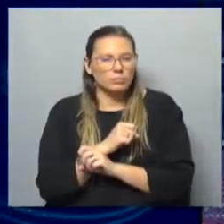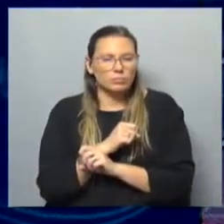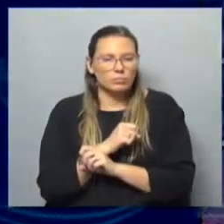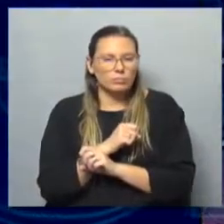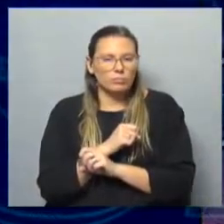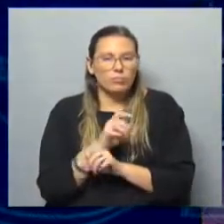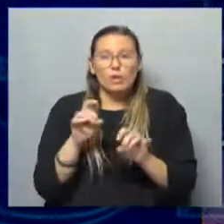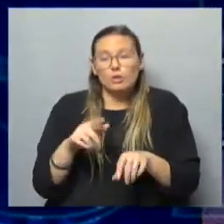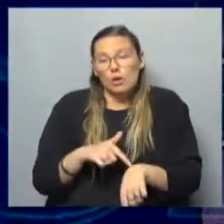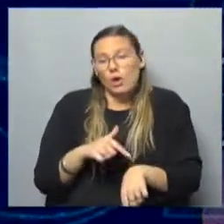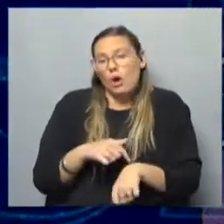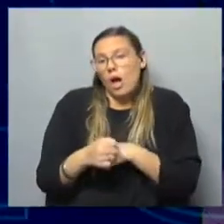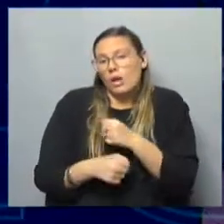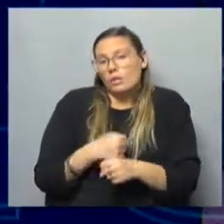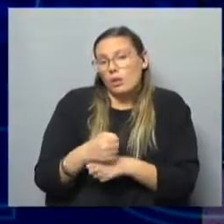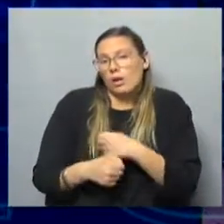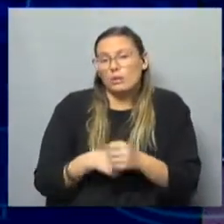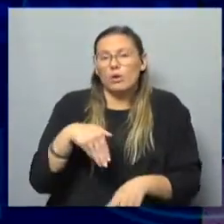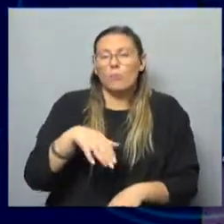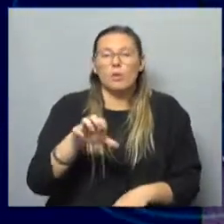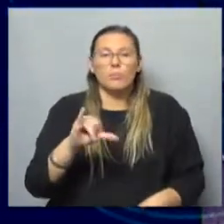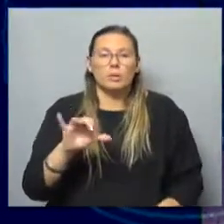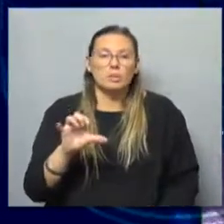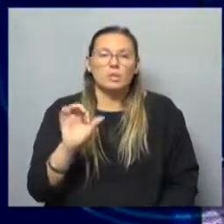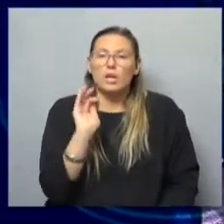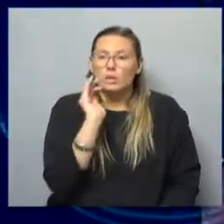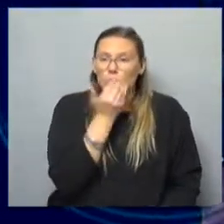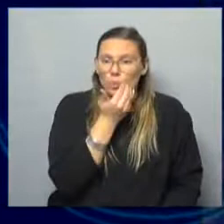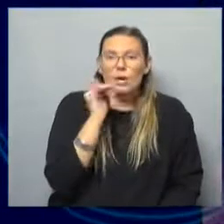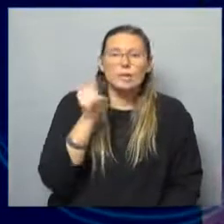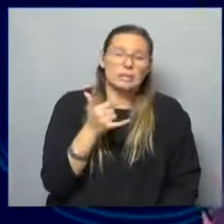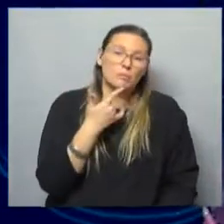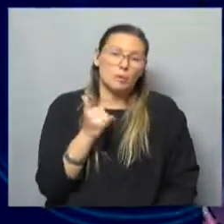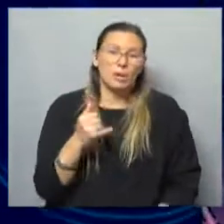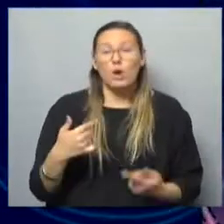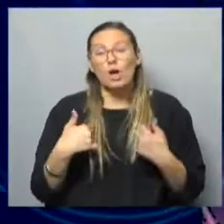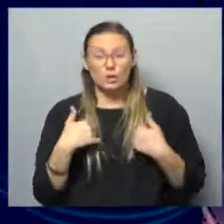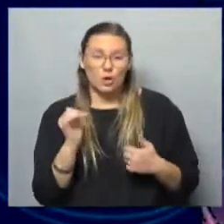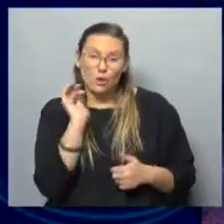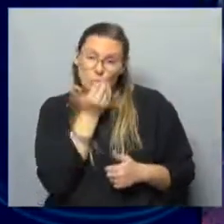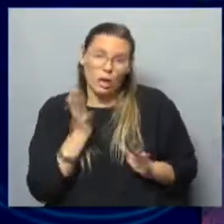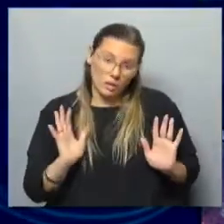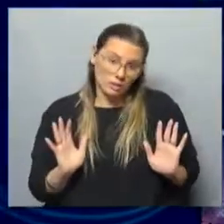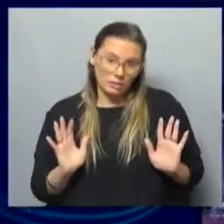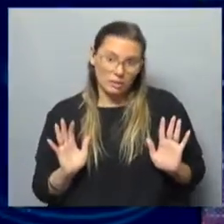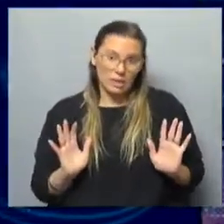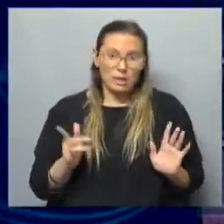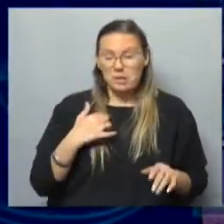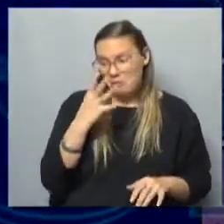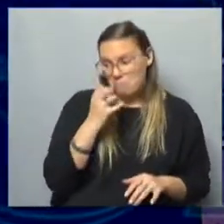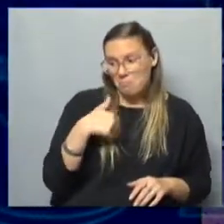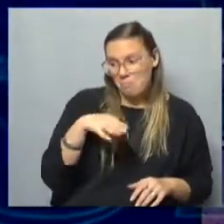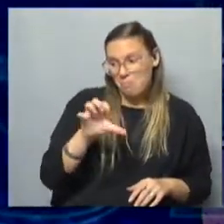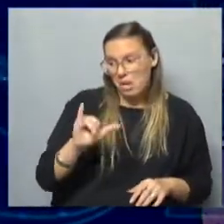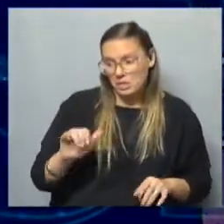sea, que solo el tiempo te la da, ¿no? Como Messi y Suárez en el Barcelona, más exactamente, o menos. Exactamente. Yo sería Suárez, claramente. Bueno, no me pongo triste de ser Messi,